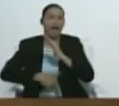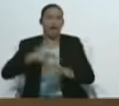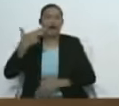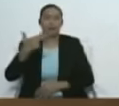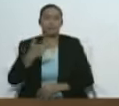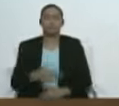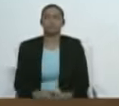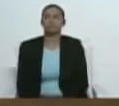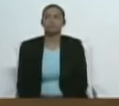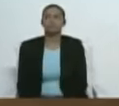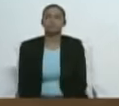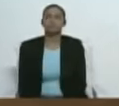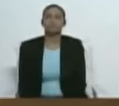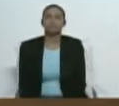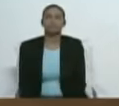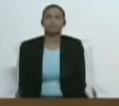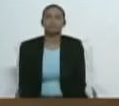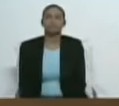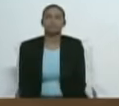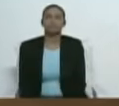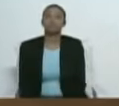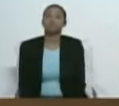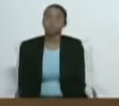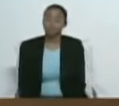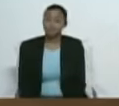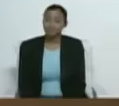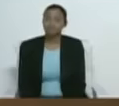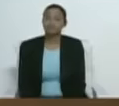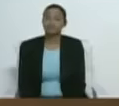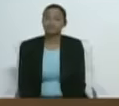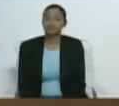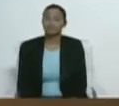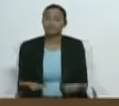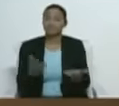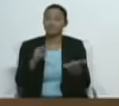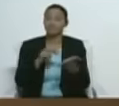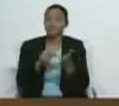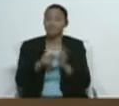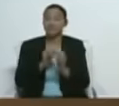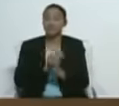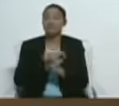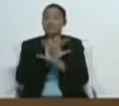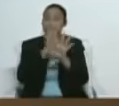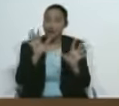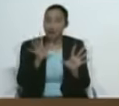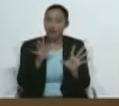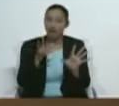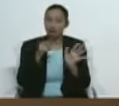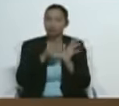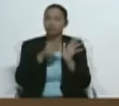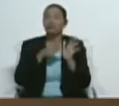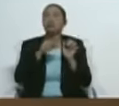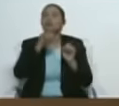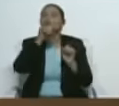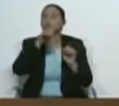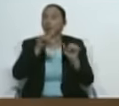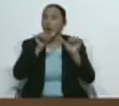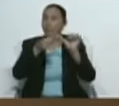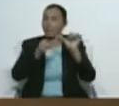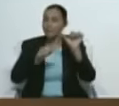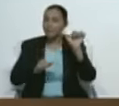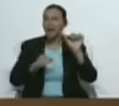desestabilizador en tal sentido y de manera clara cuando hablamos de este tercer caso en menos de